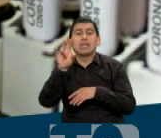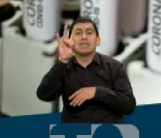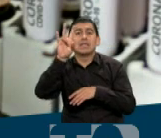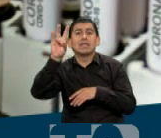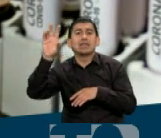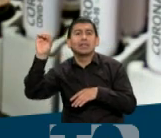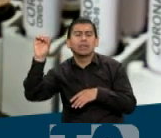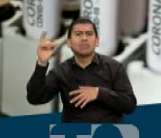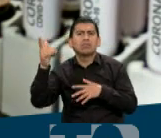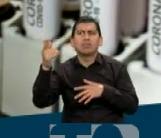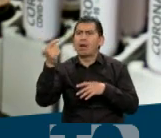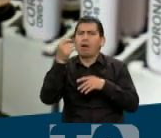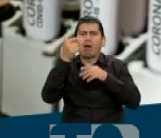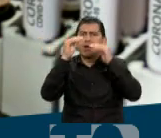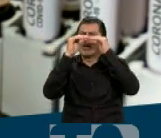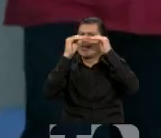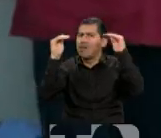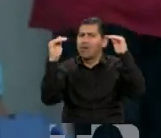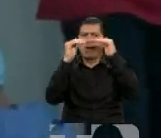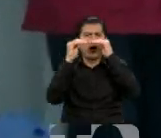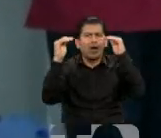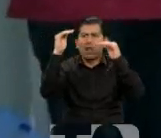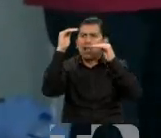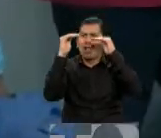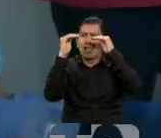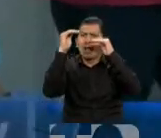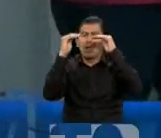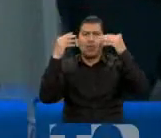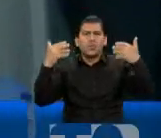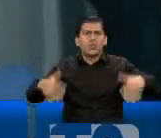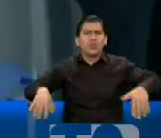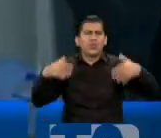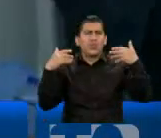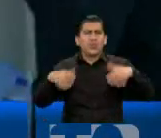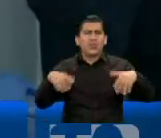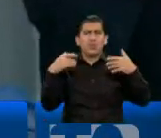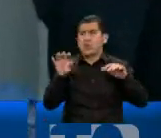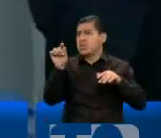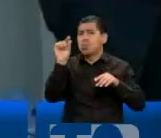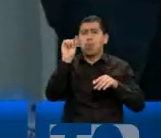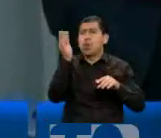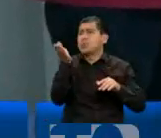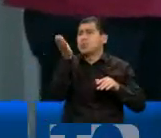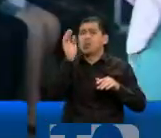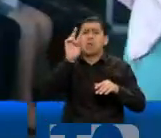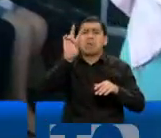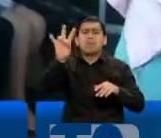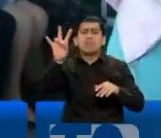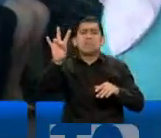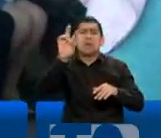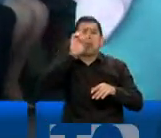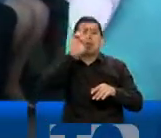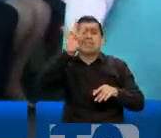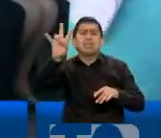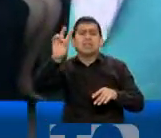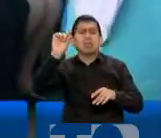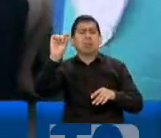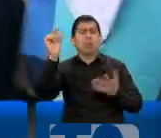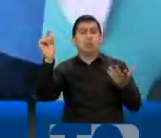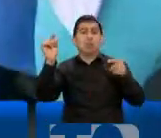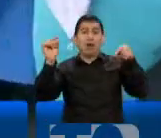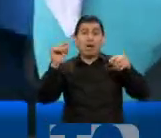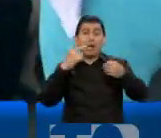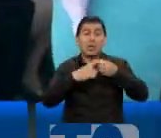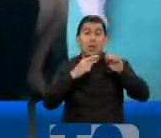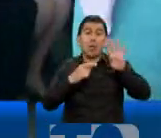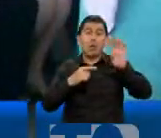11.770 casos registrados en Guayaquil, que ha incrementado 27 casos del martes al miércoles. Como evidencia de que se